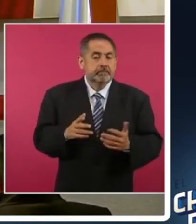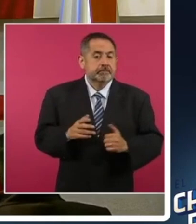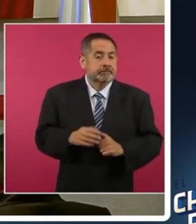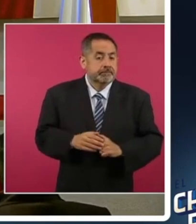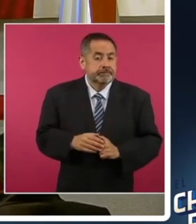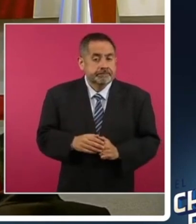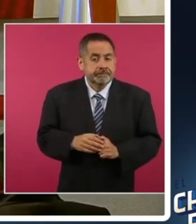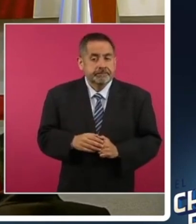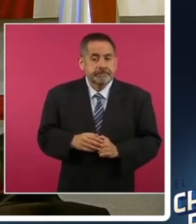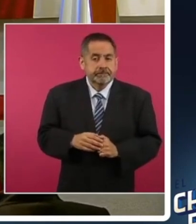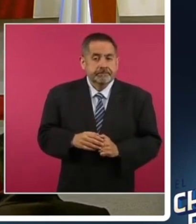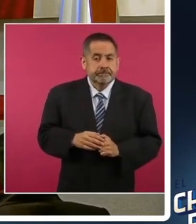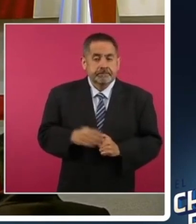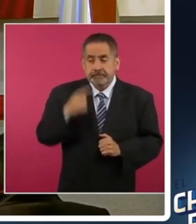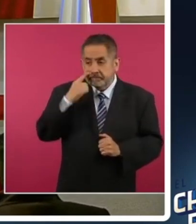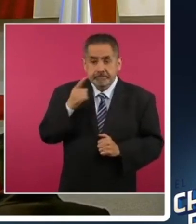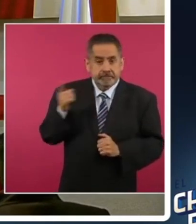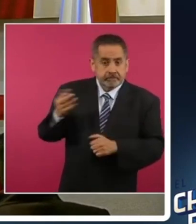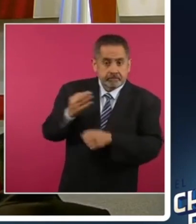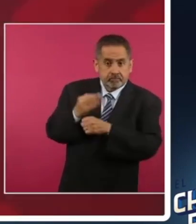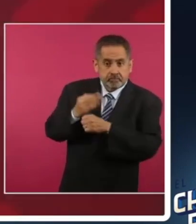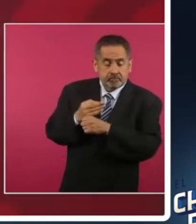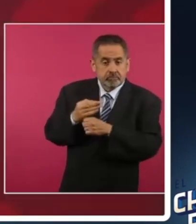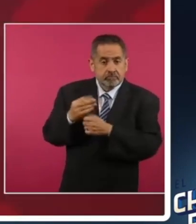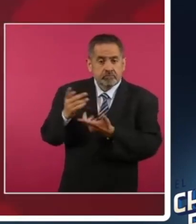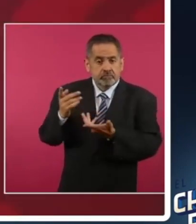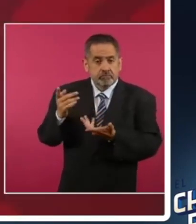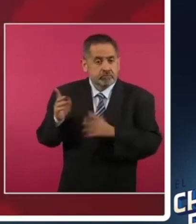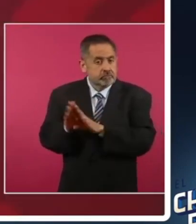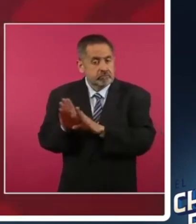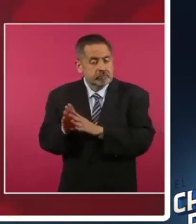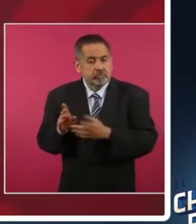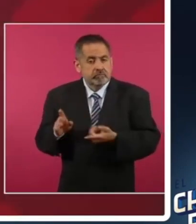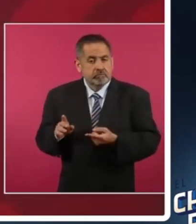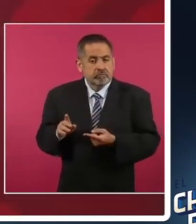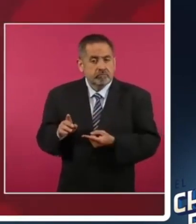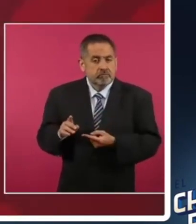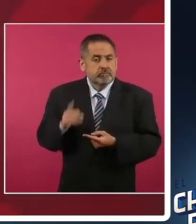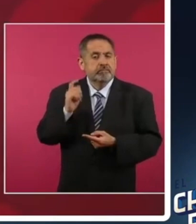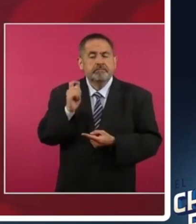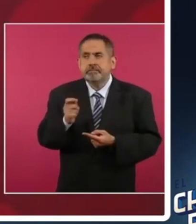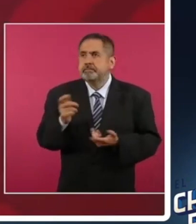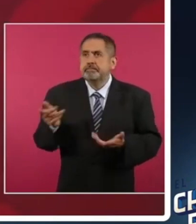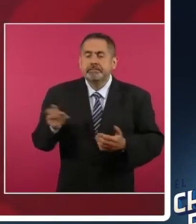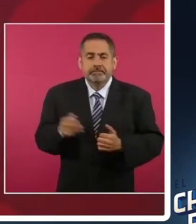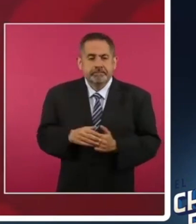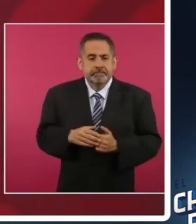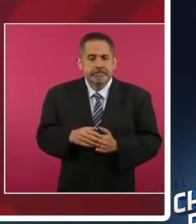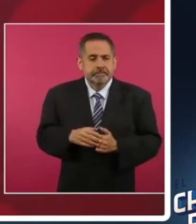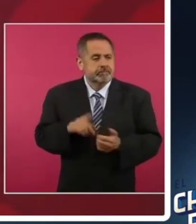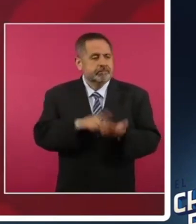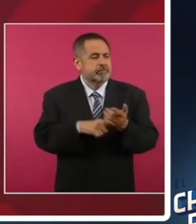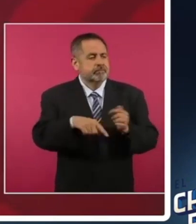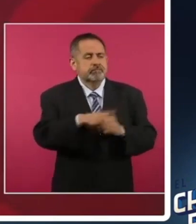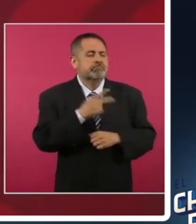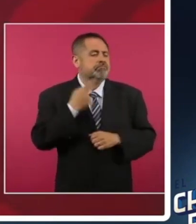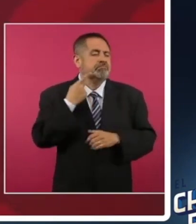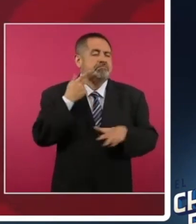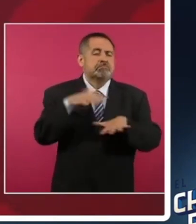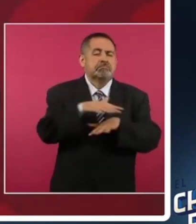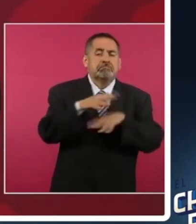cuando está de por medio solo la politiquería.